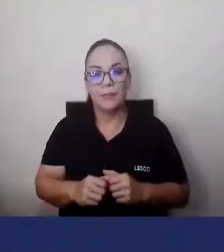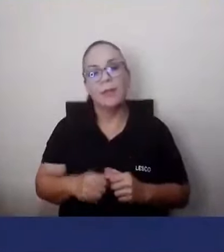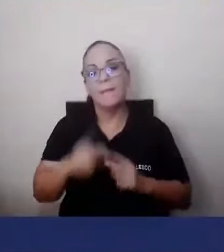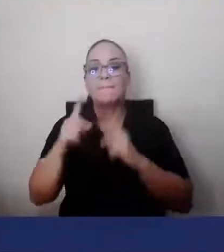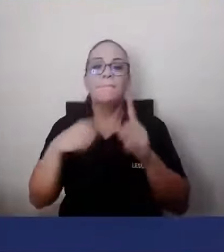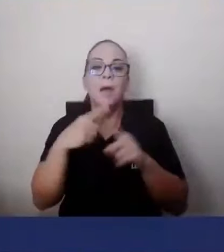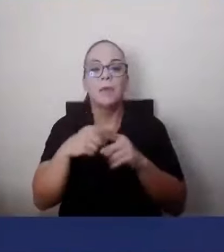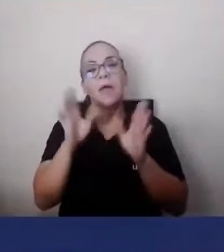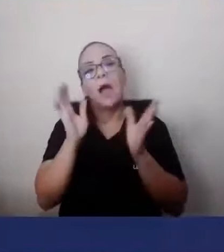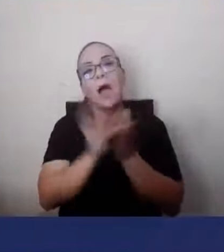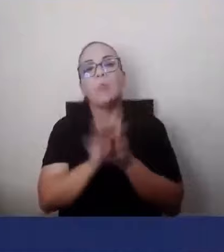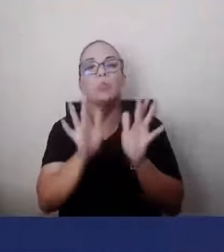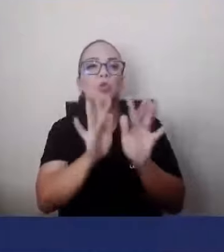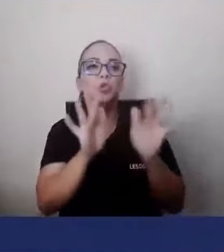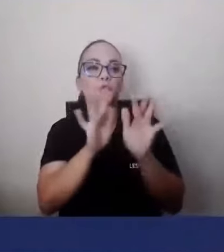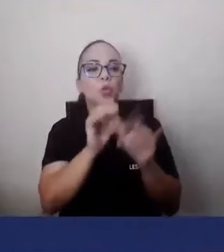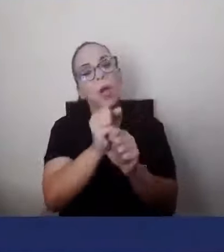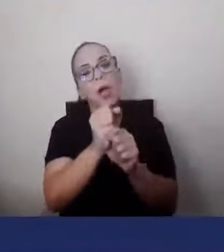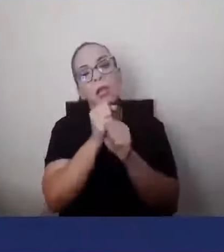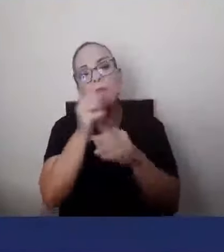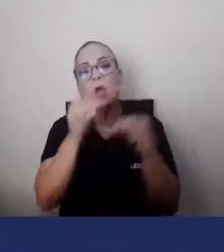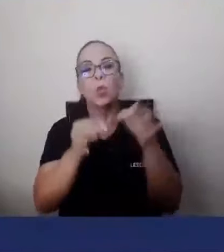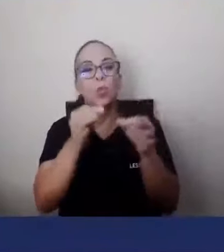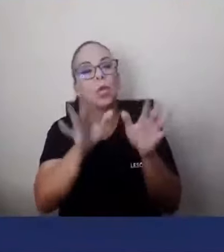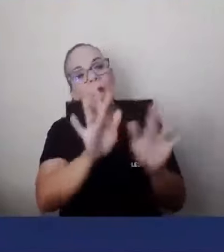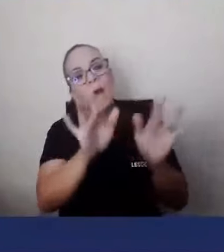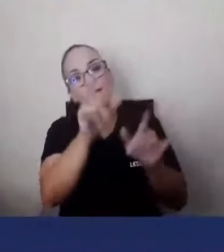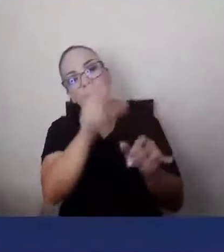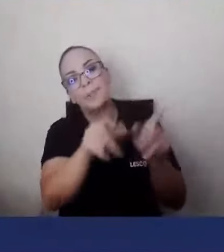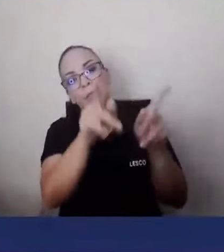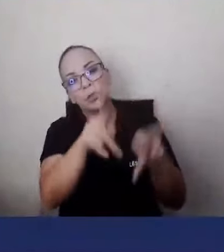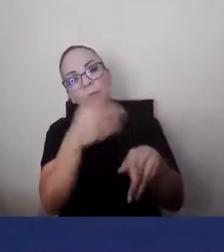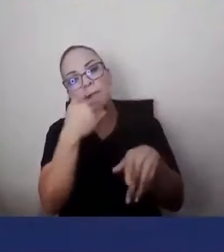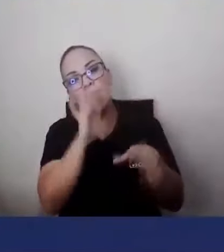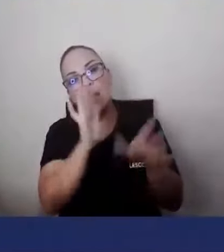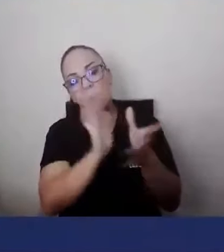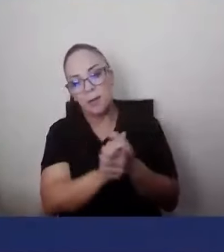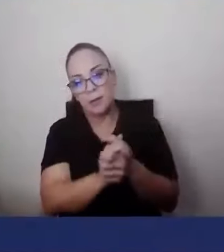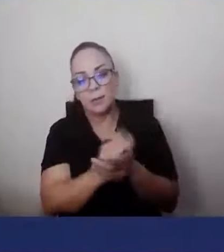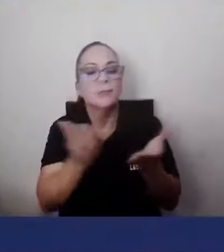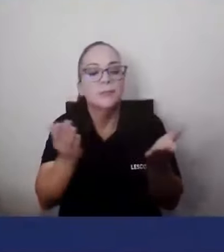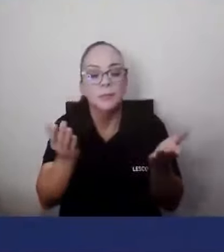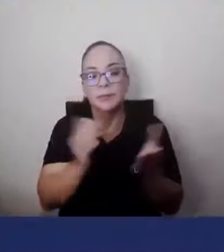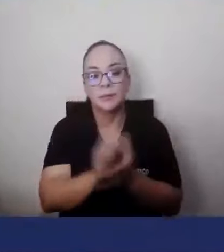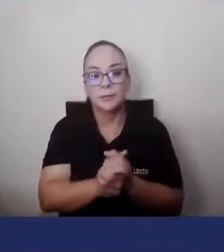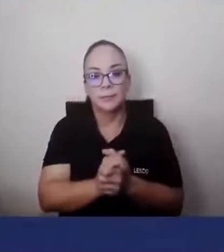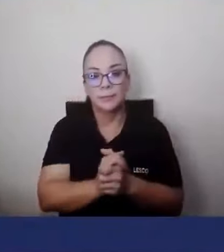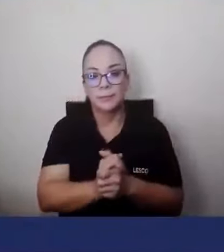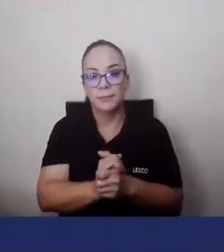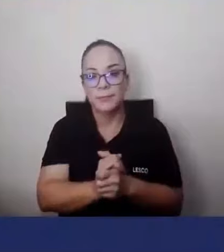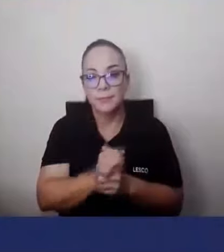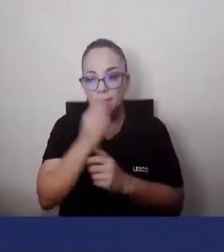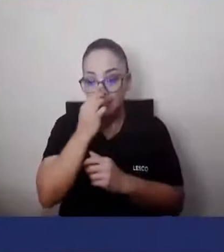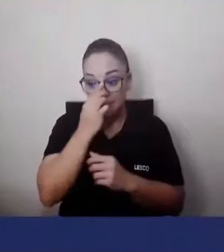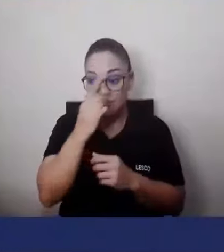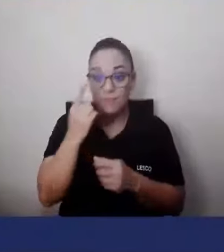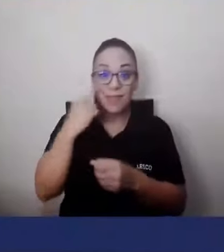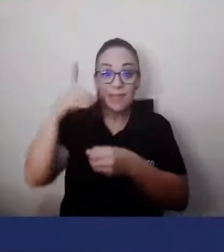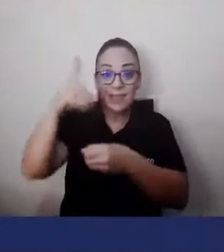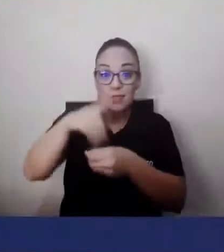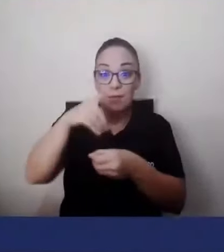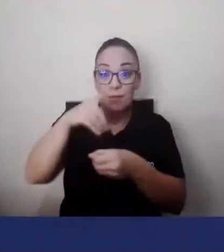garantismo jurídico de este país? Los diputados no se han